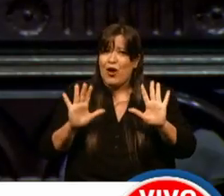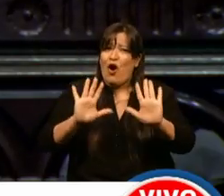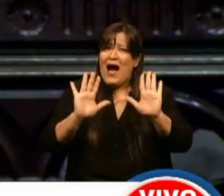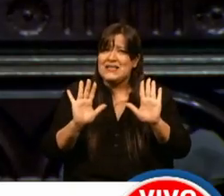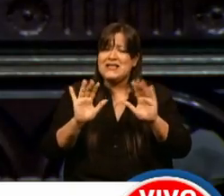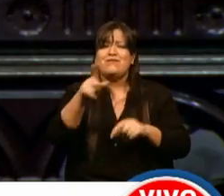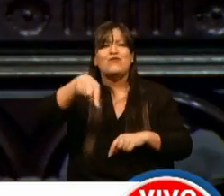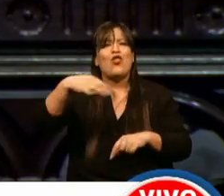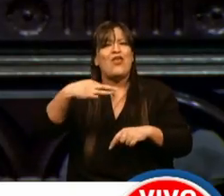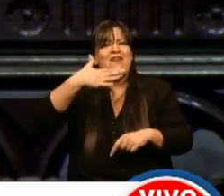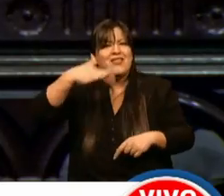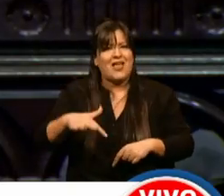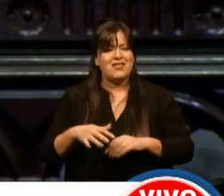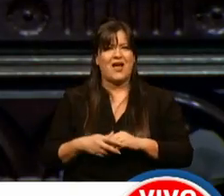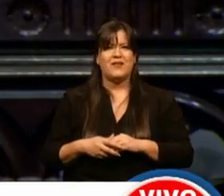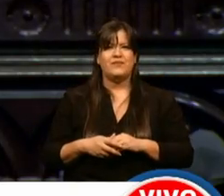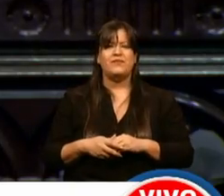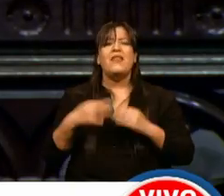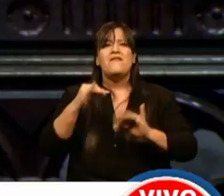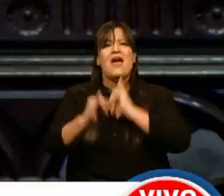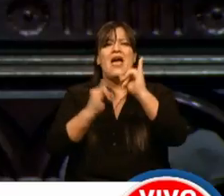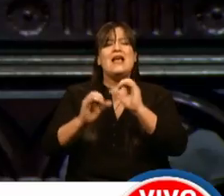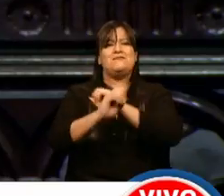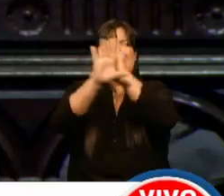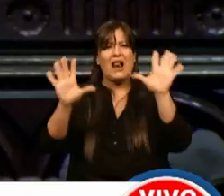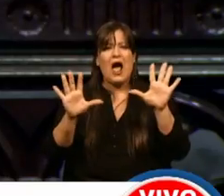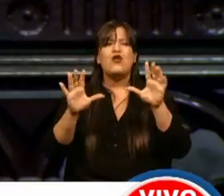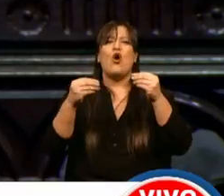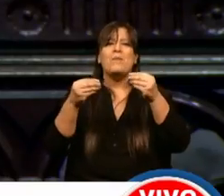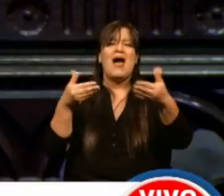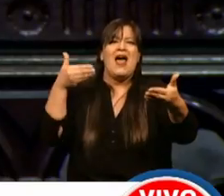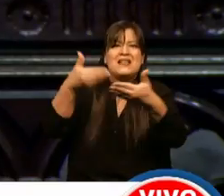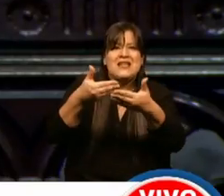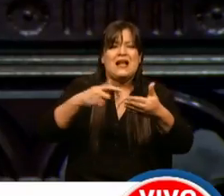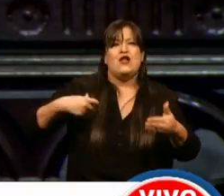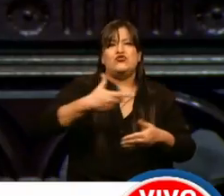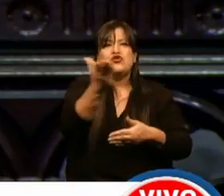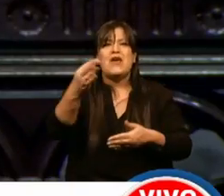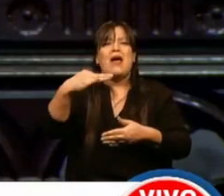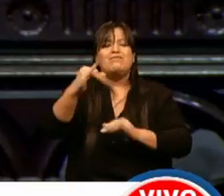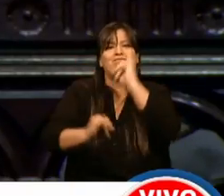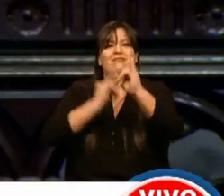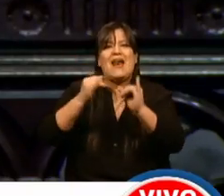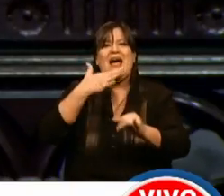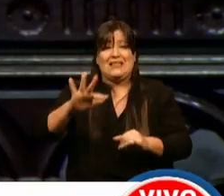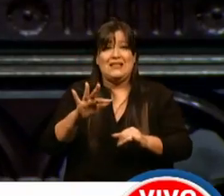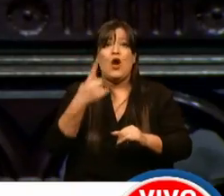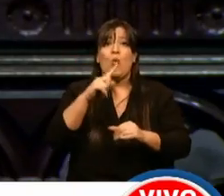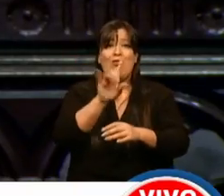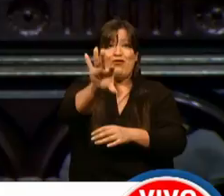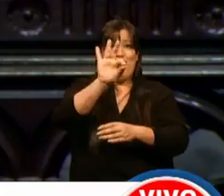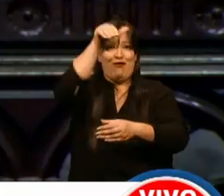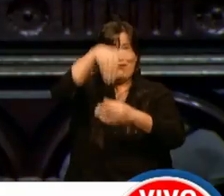de entender y de explicar y acercarlo a nuestra sociedad para que entienda que cuando elige